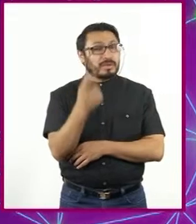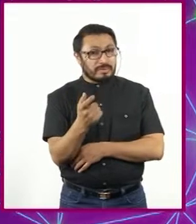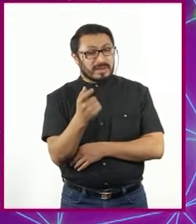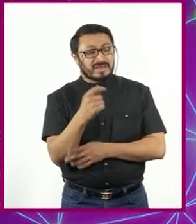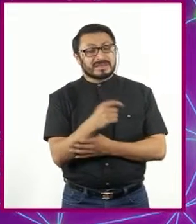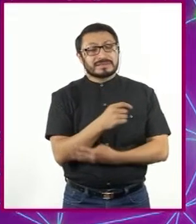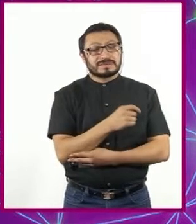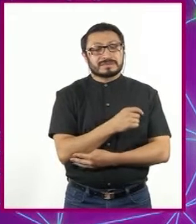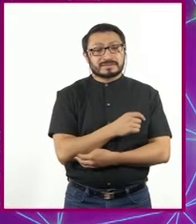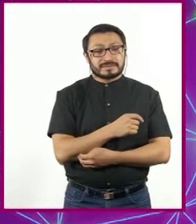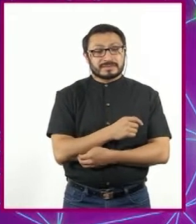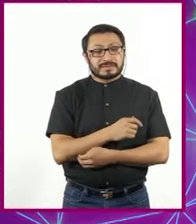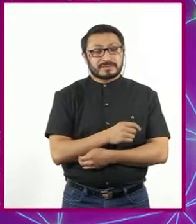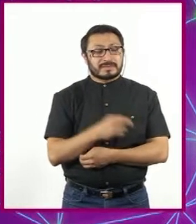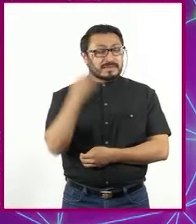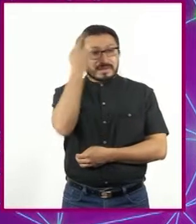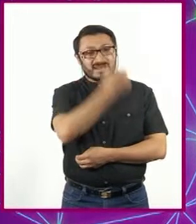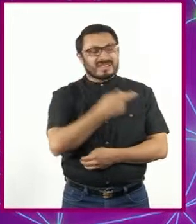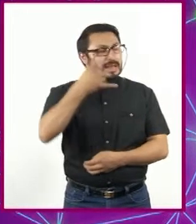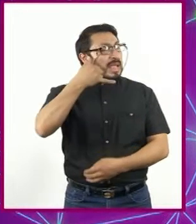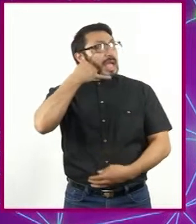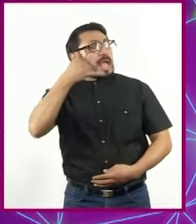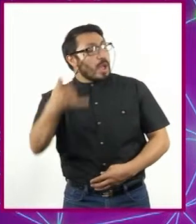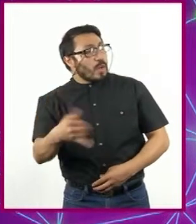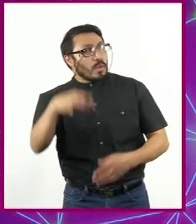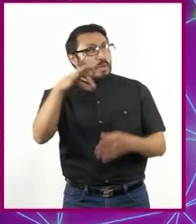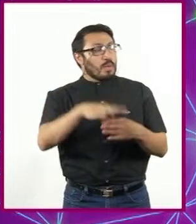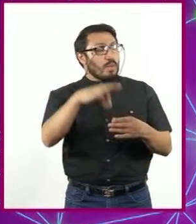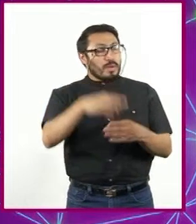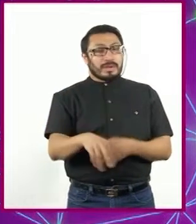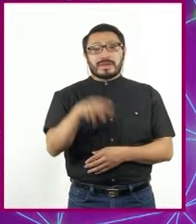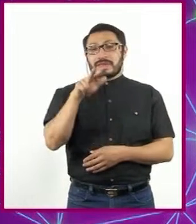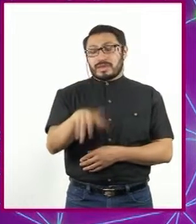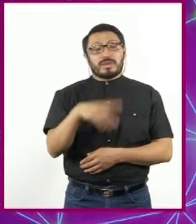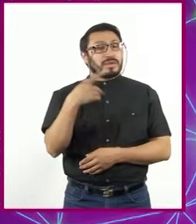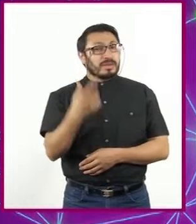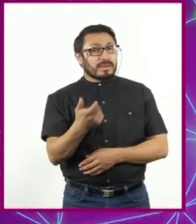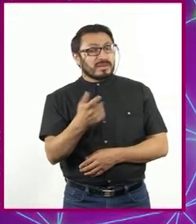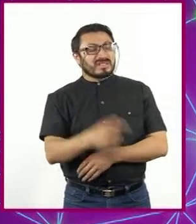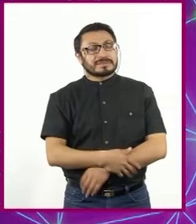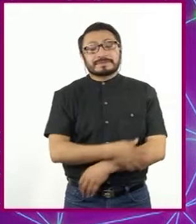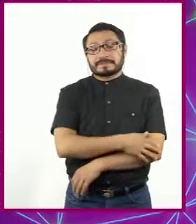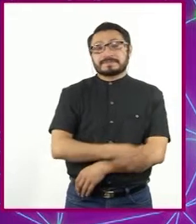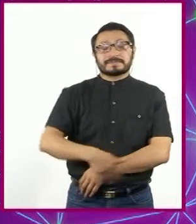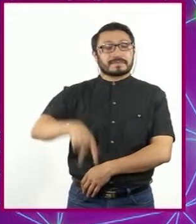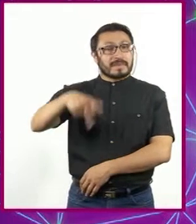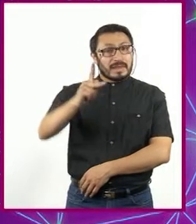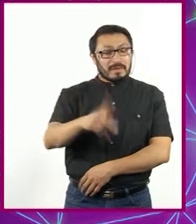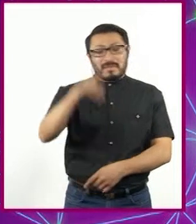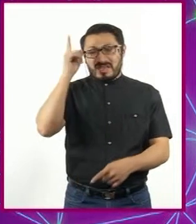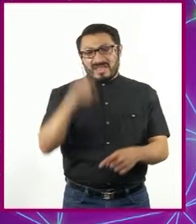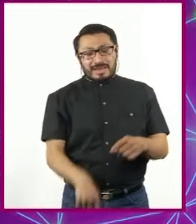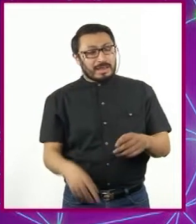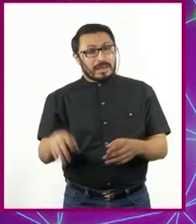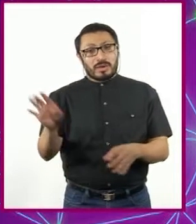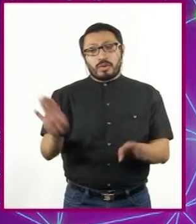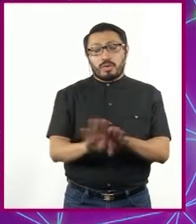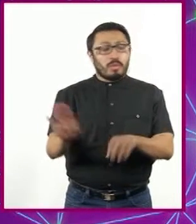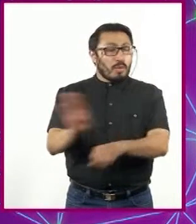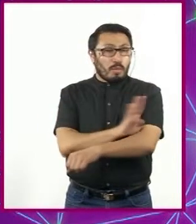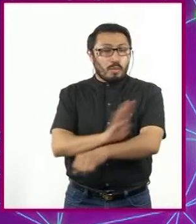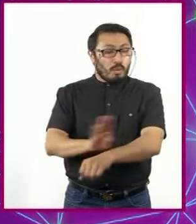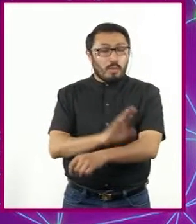pesos, consulta a buzón de voz 18 pesos. Pero descontaron por bonificación del